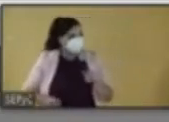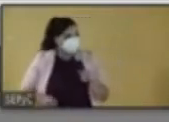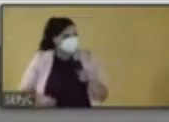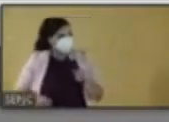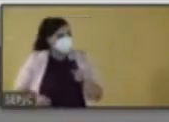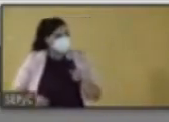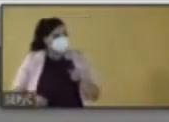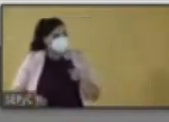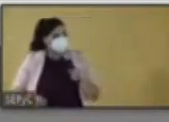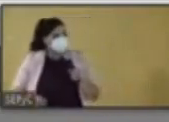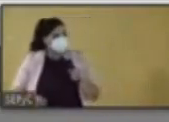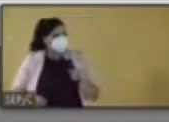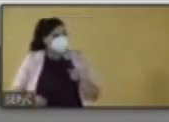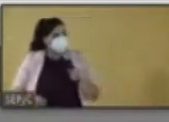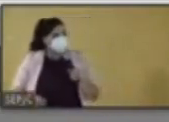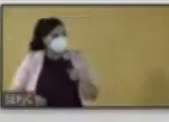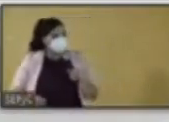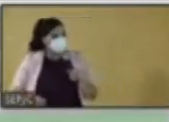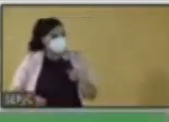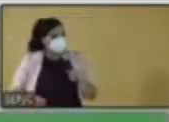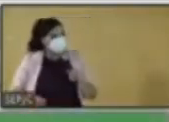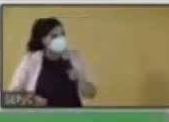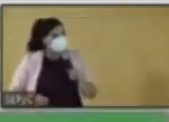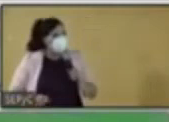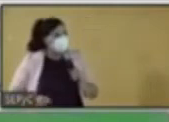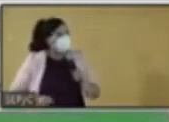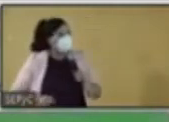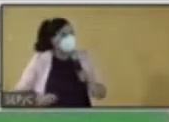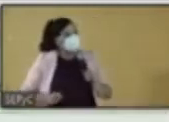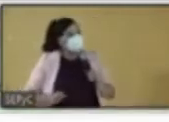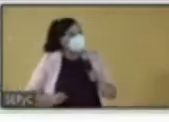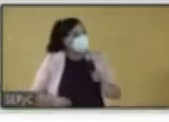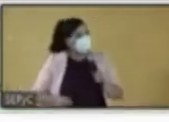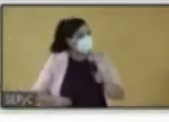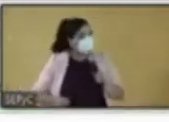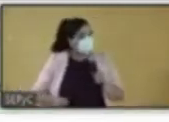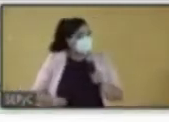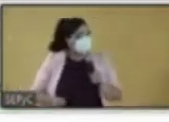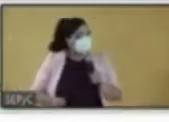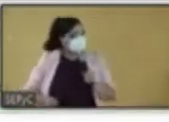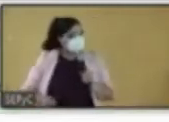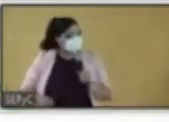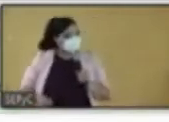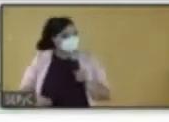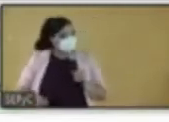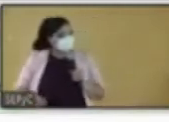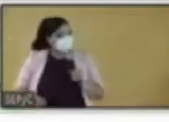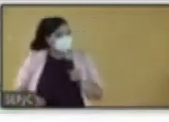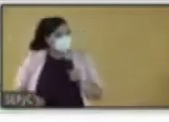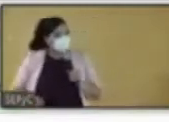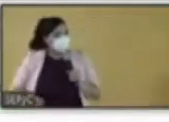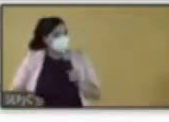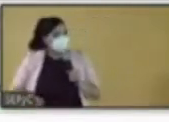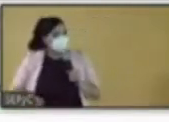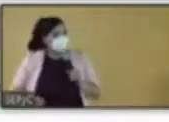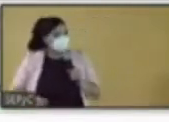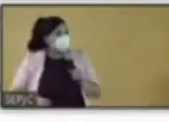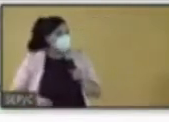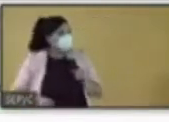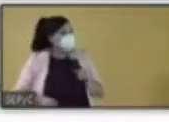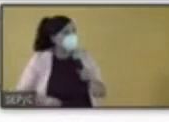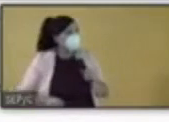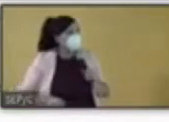Hasta aquí aceptamos la información para que se capture correctamente y en su caso la